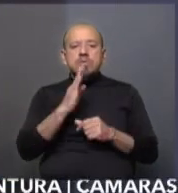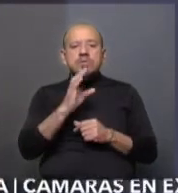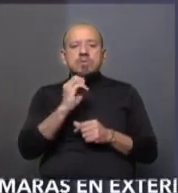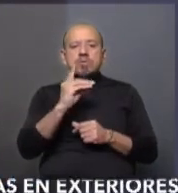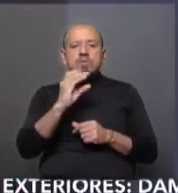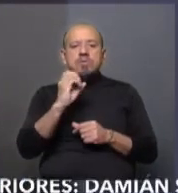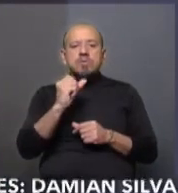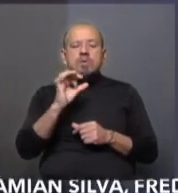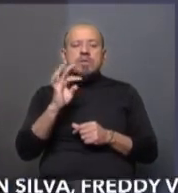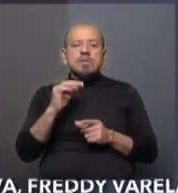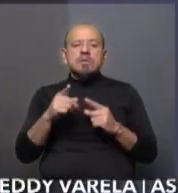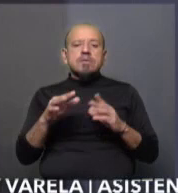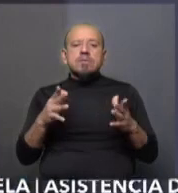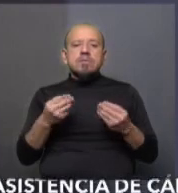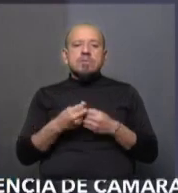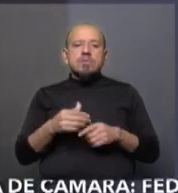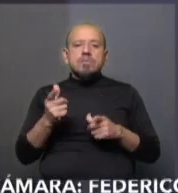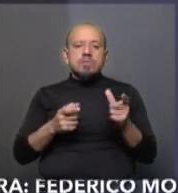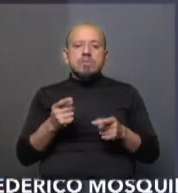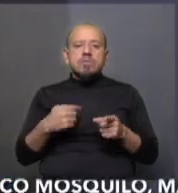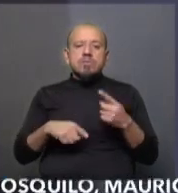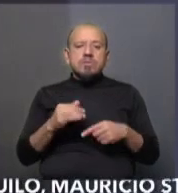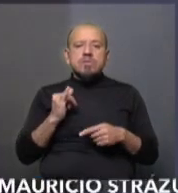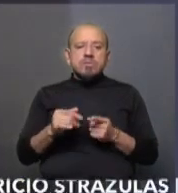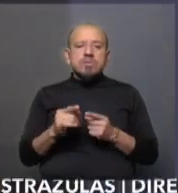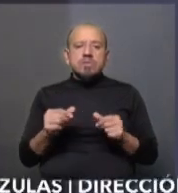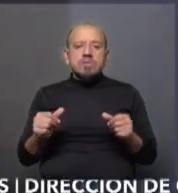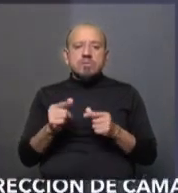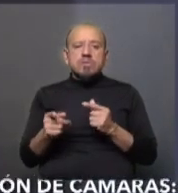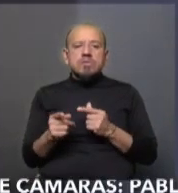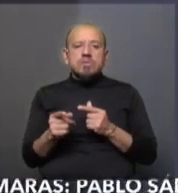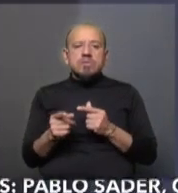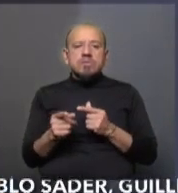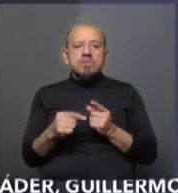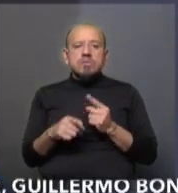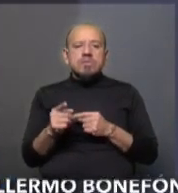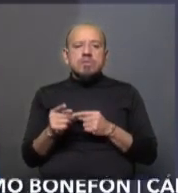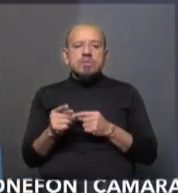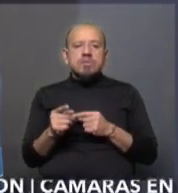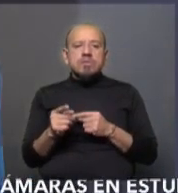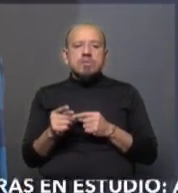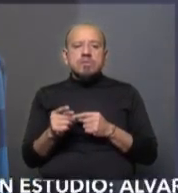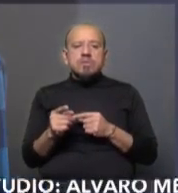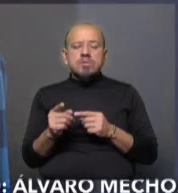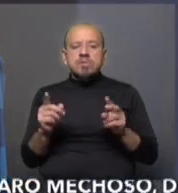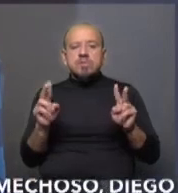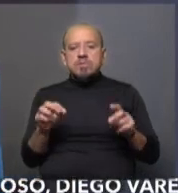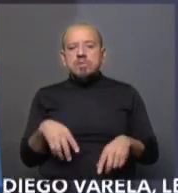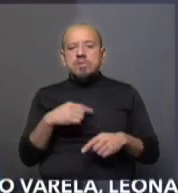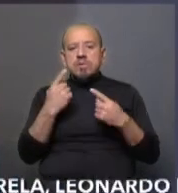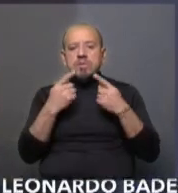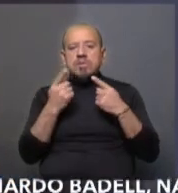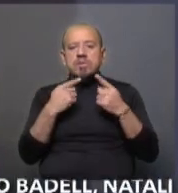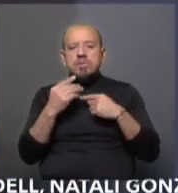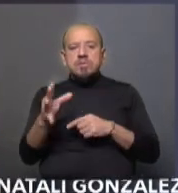este es difícil para vincular a mucha gente pero sí hacer una especie yo le digo especial sobre justamente hablar de de